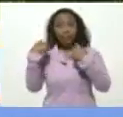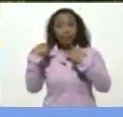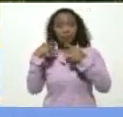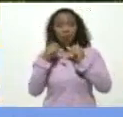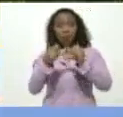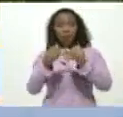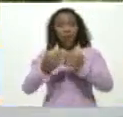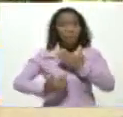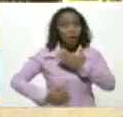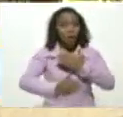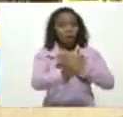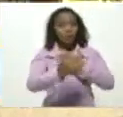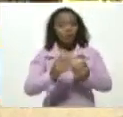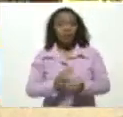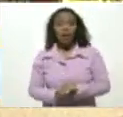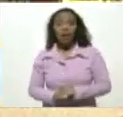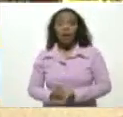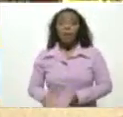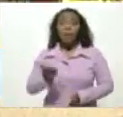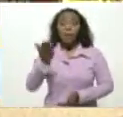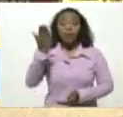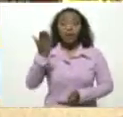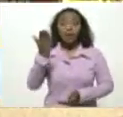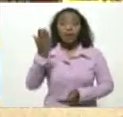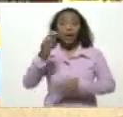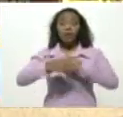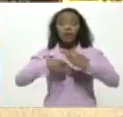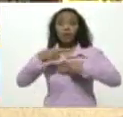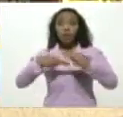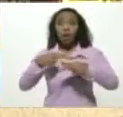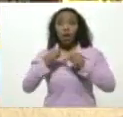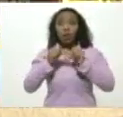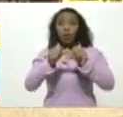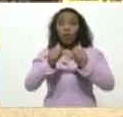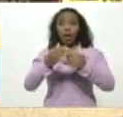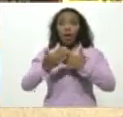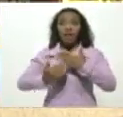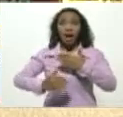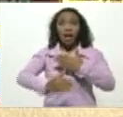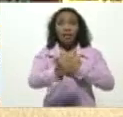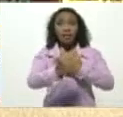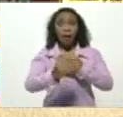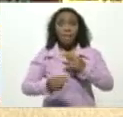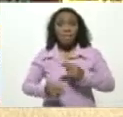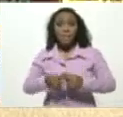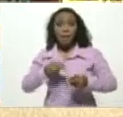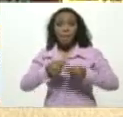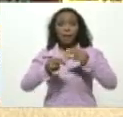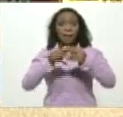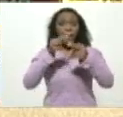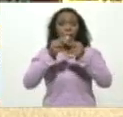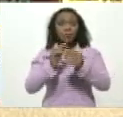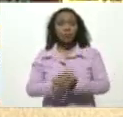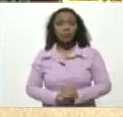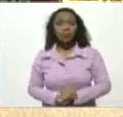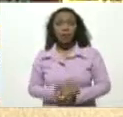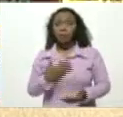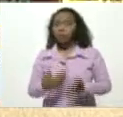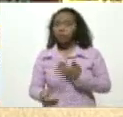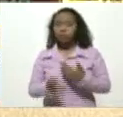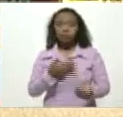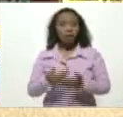avanzando. Lo importante de la revolución es seguir avanzando en su construcción. No importa